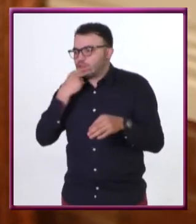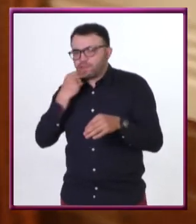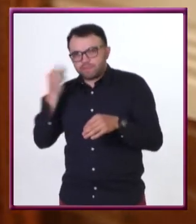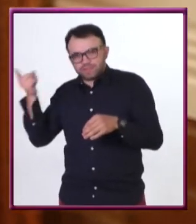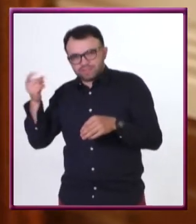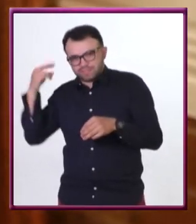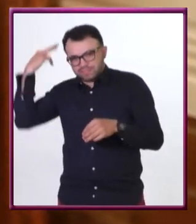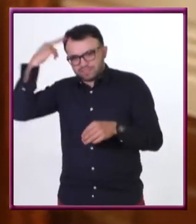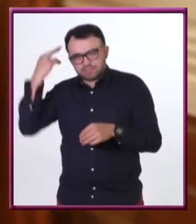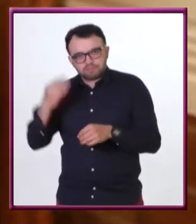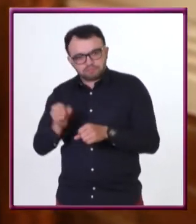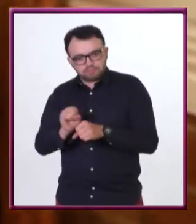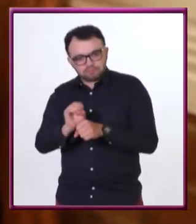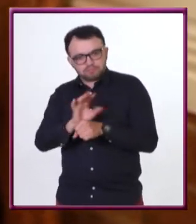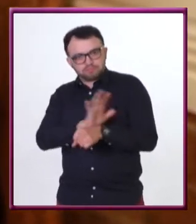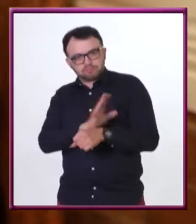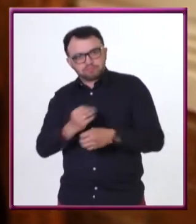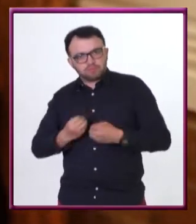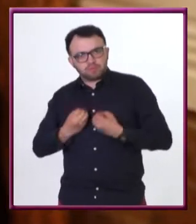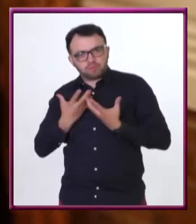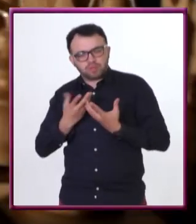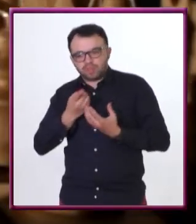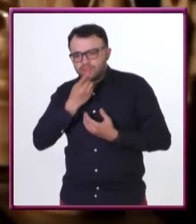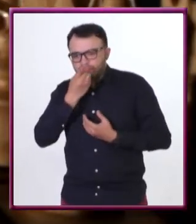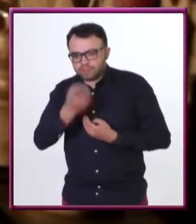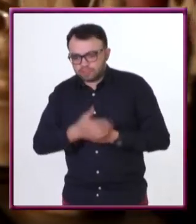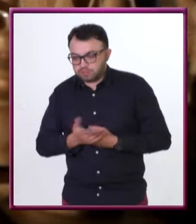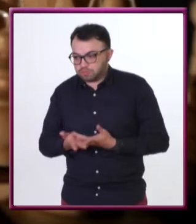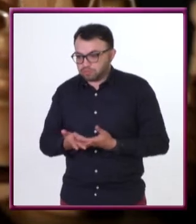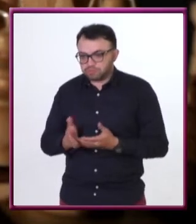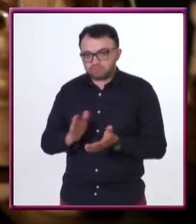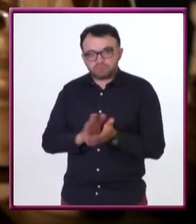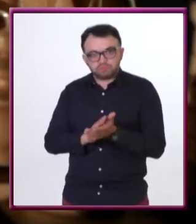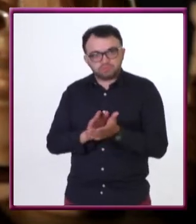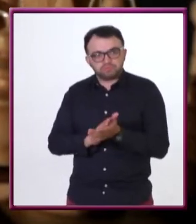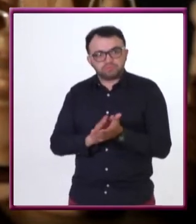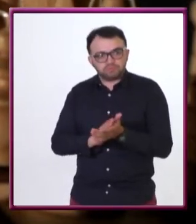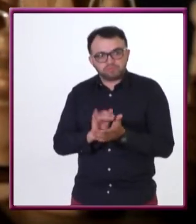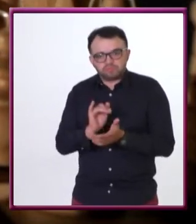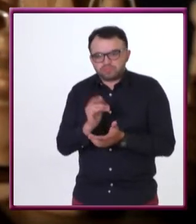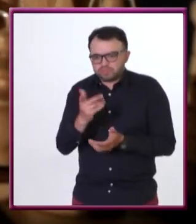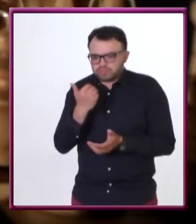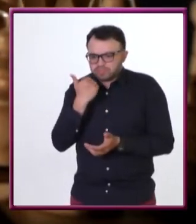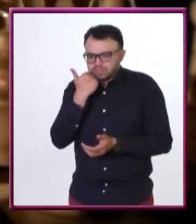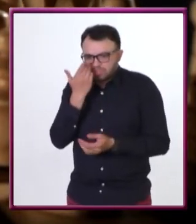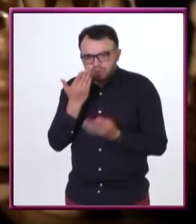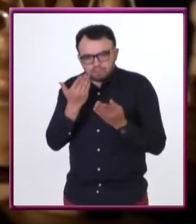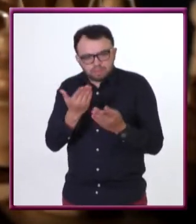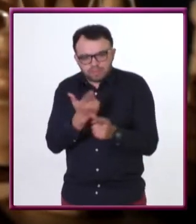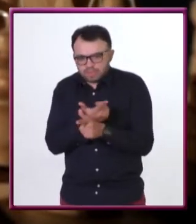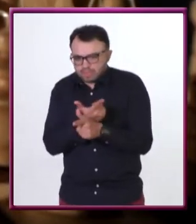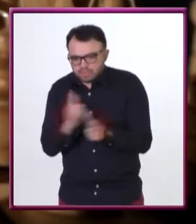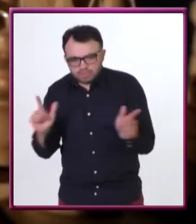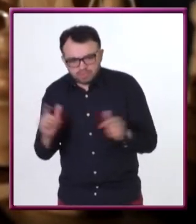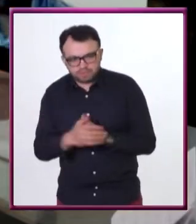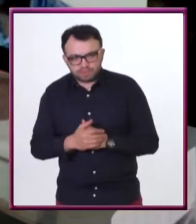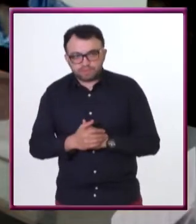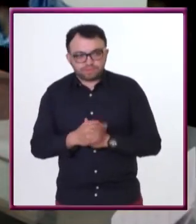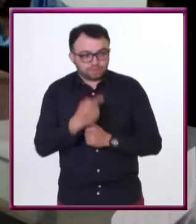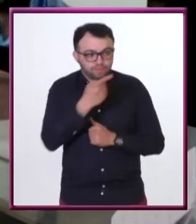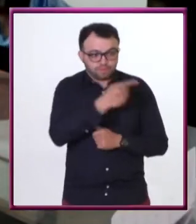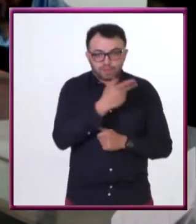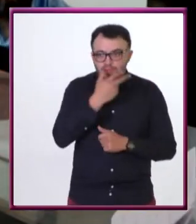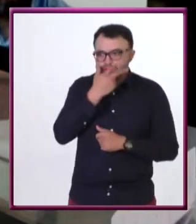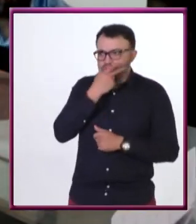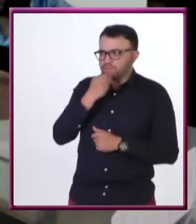a su sabio, le pide que le pueda dar lo que él quiera. Y el sabio Sisa, viendo